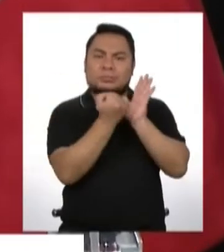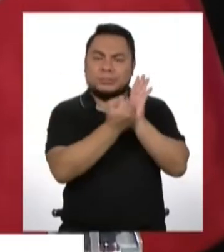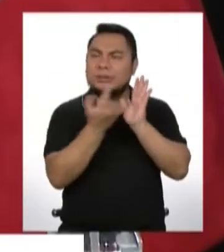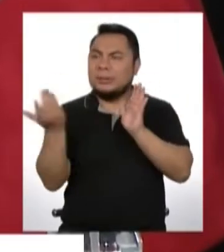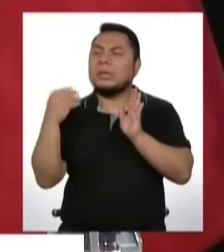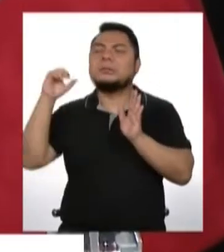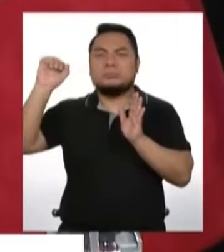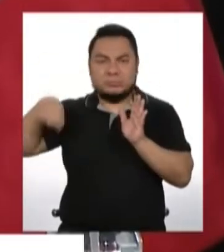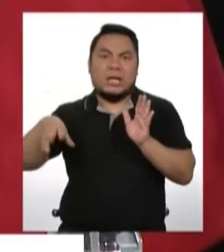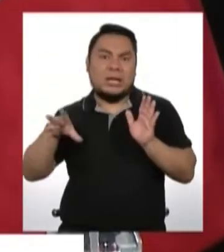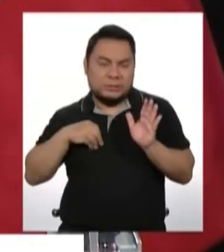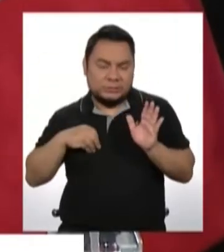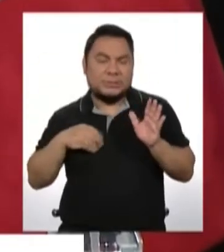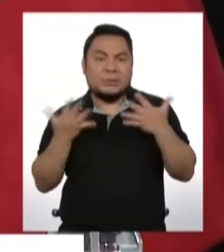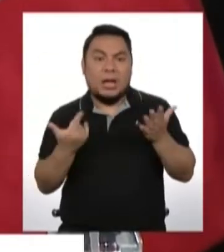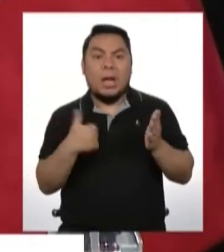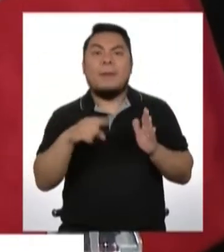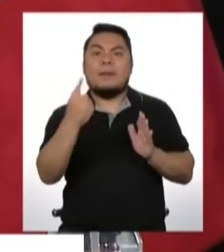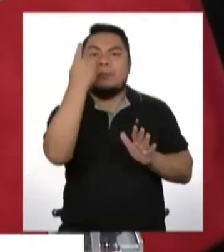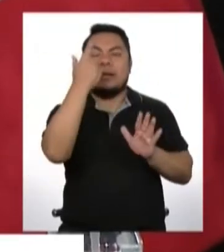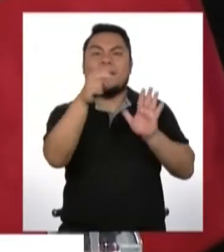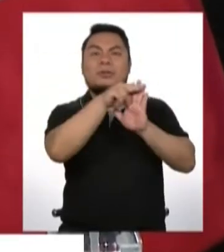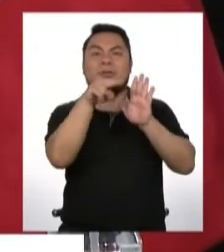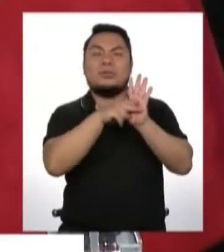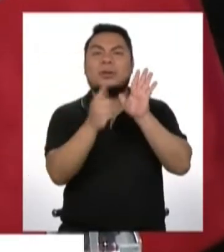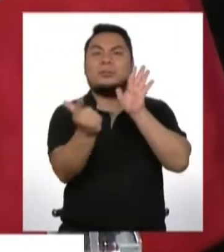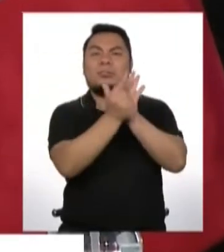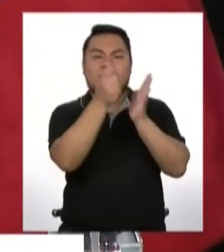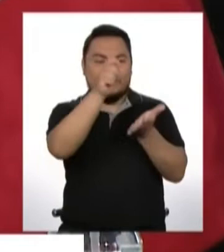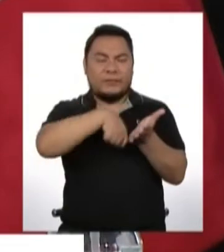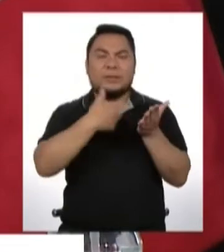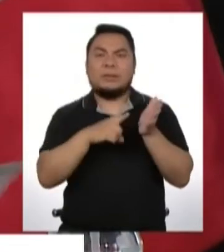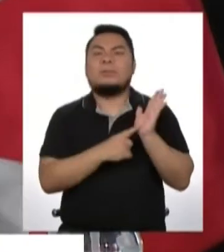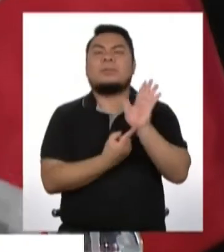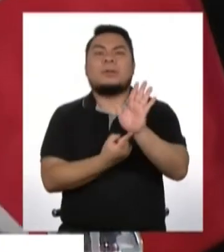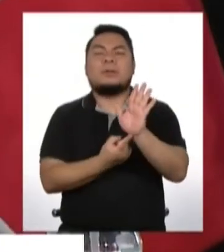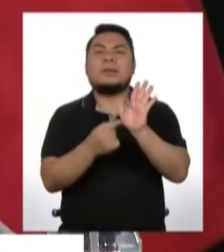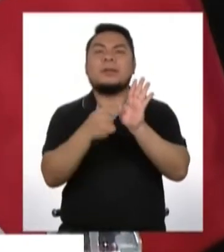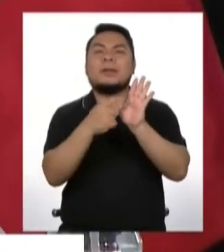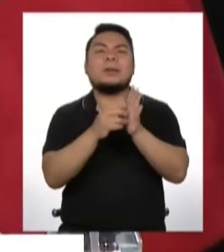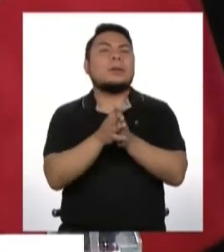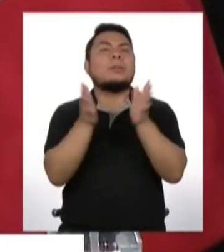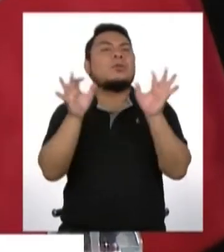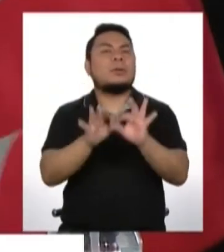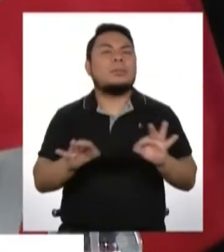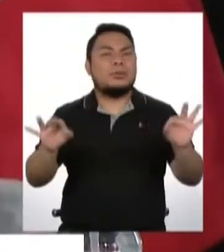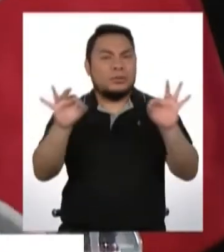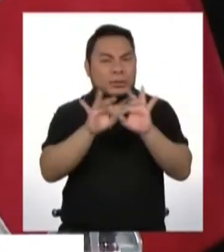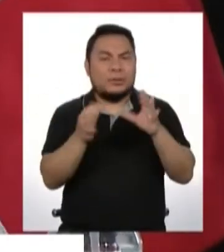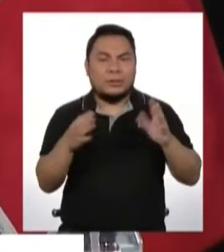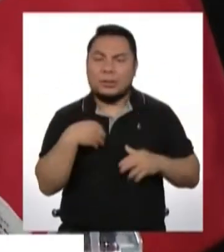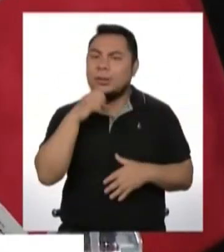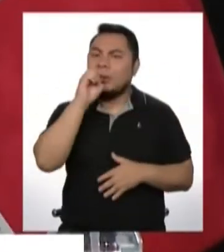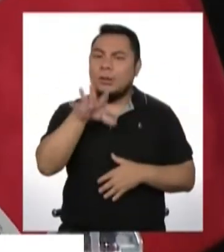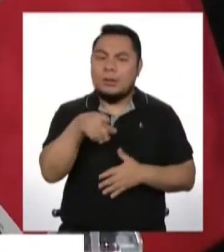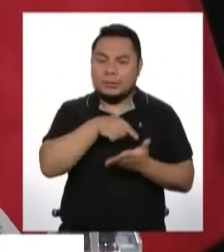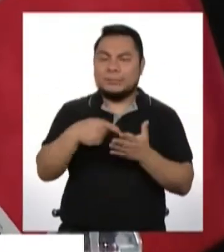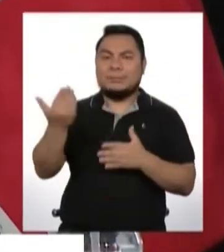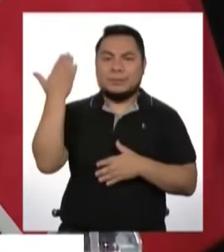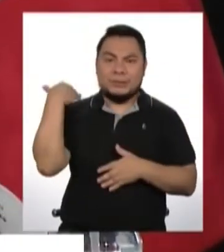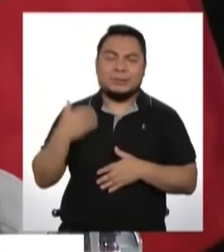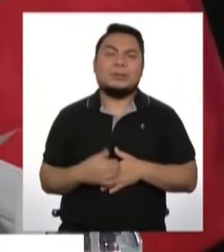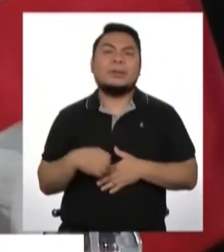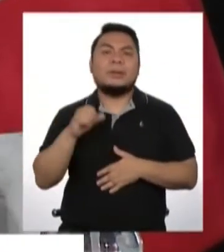norma con carácter de decreto legislativo que hemos emitido. Y es sumamente importante, ya lo dijimos la semana